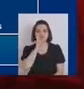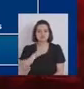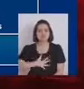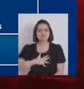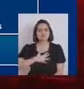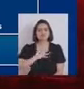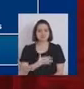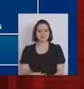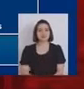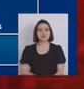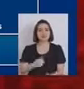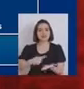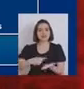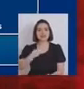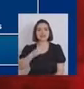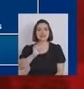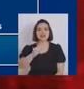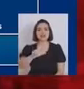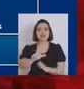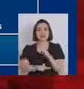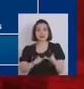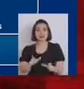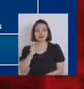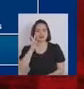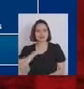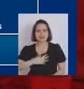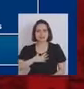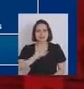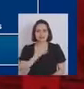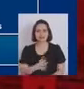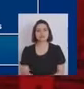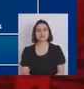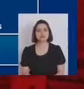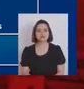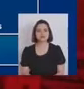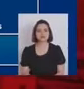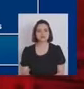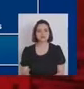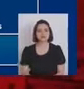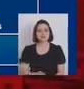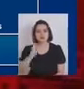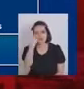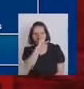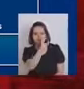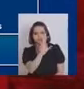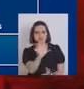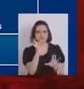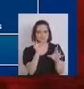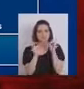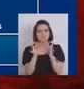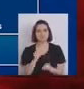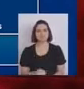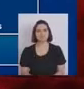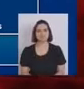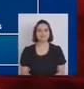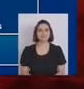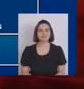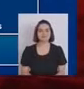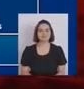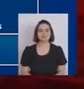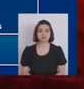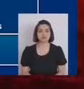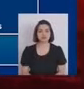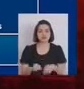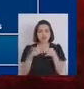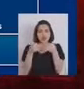la CENAVAS, ha dado una buena respuesta en aquello. Todavía por ahora no asoma como un gran problema, pero evidentemente que este